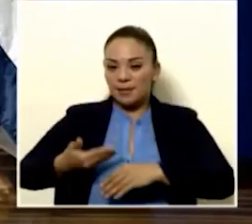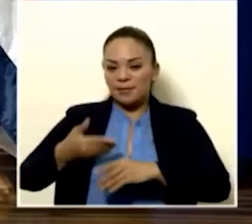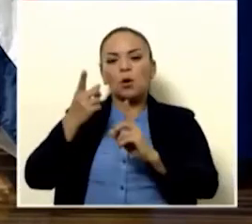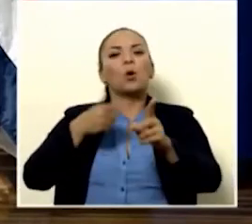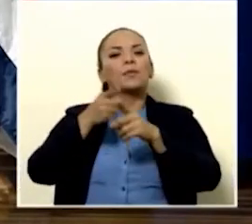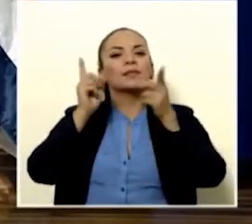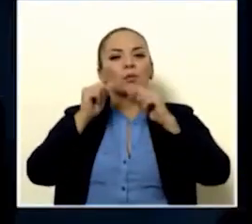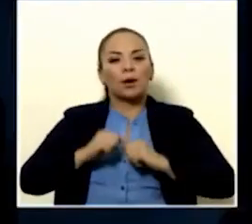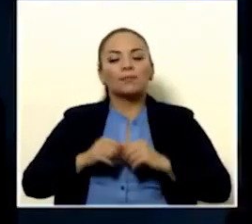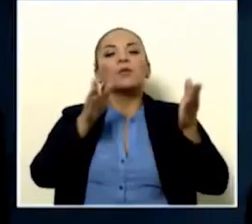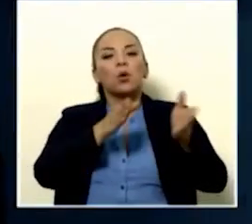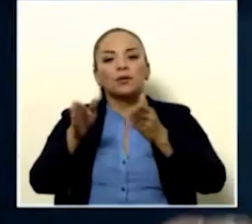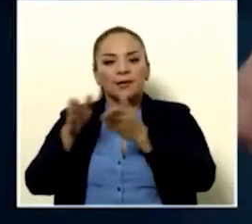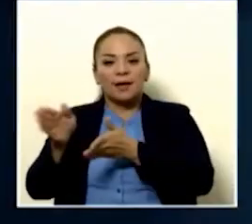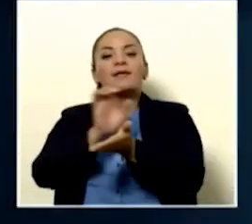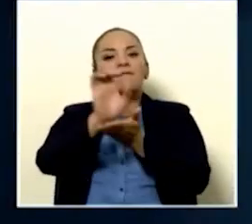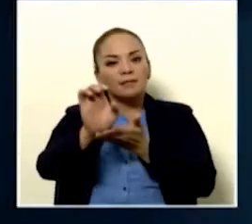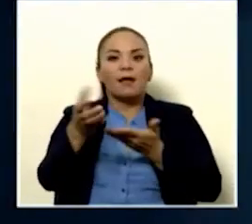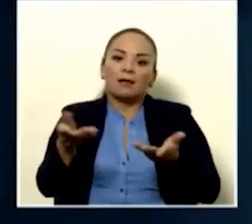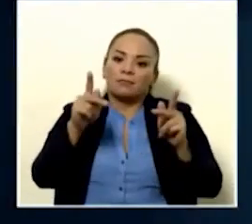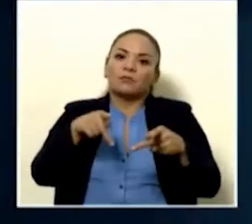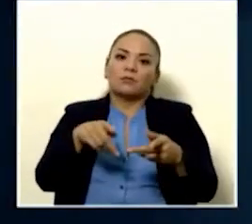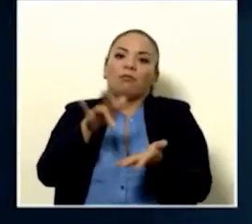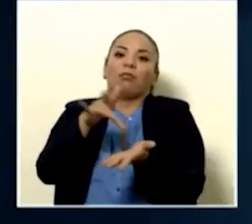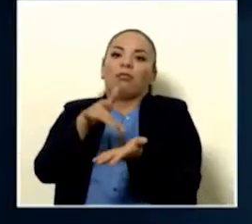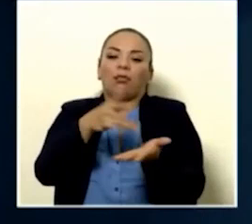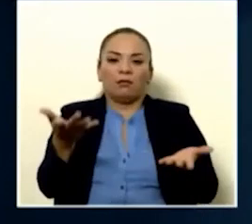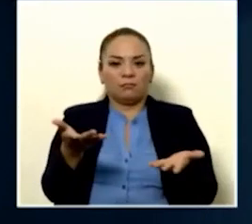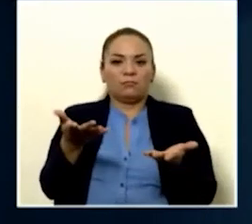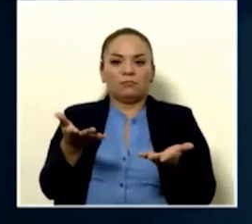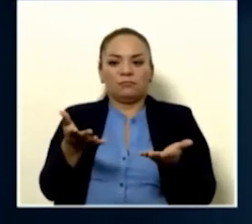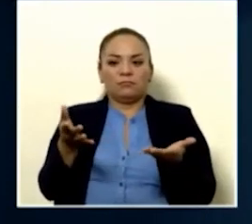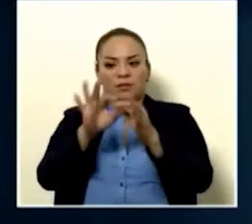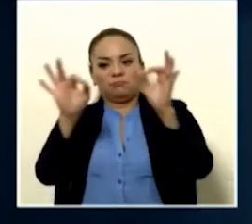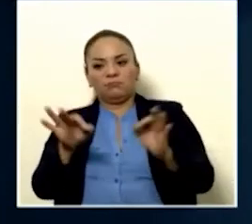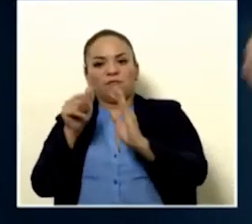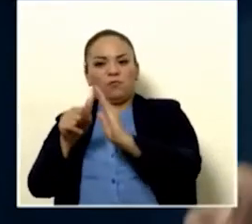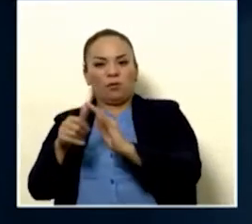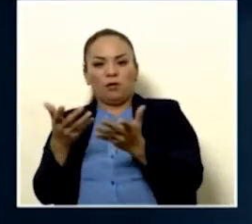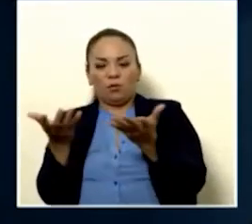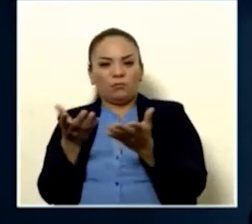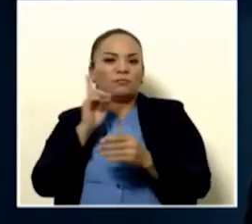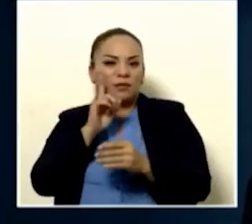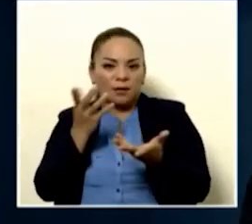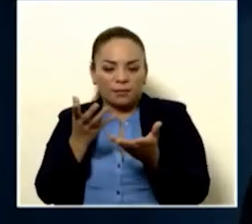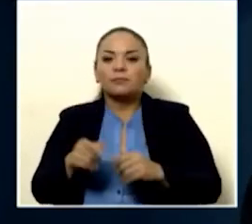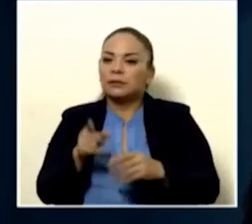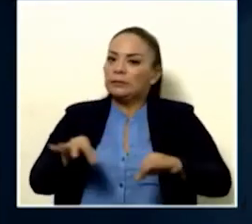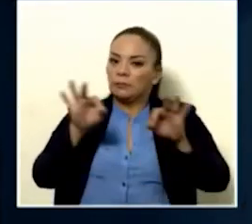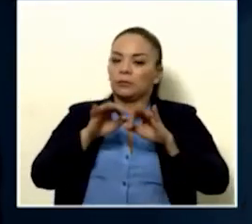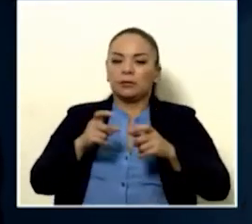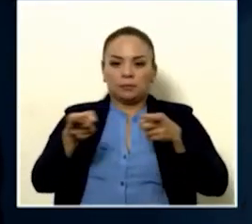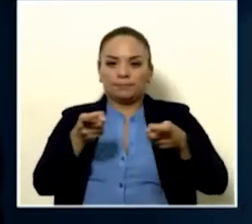de ordenar y evitar el abuso del estatus de refugiado en Costa Rica con las medidas ya explicadas para que